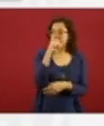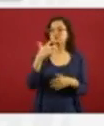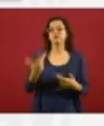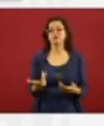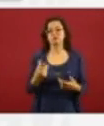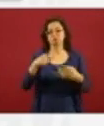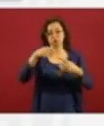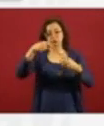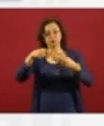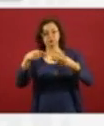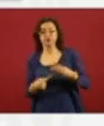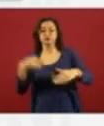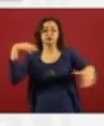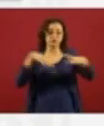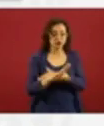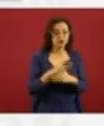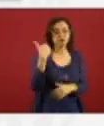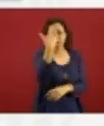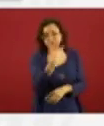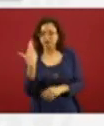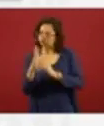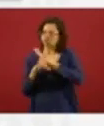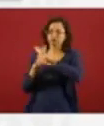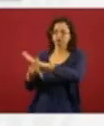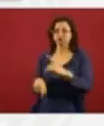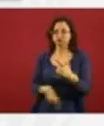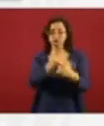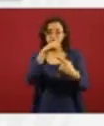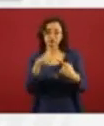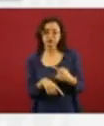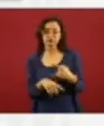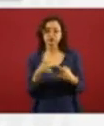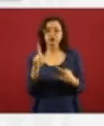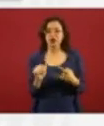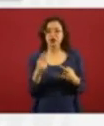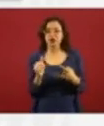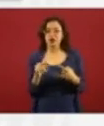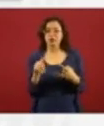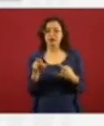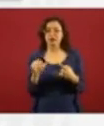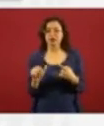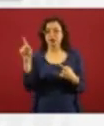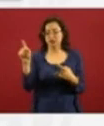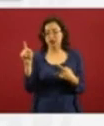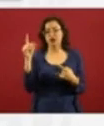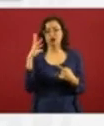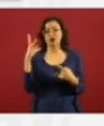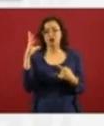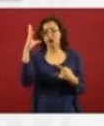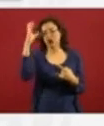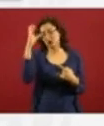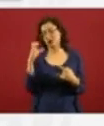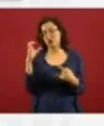no se dejaron ni siquiera verificar fue Servicios Gasolineros La Partida, en Torreón, Coahuila, en calle sin